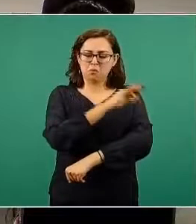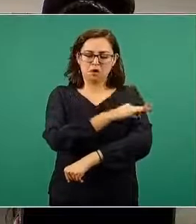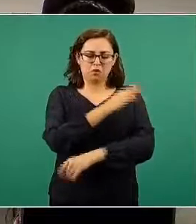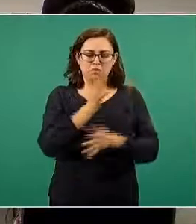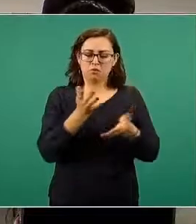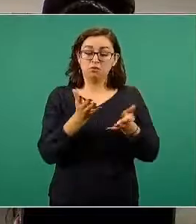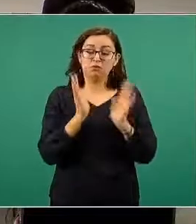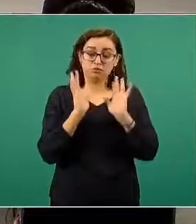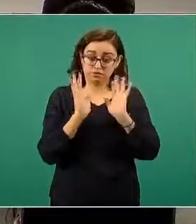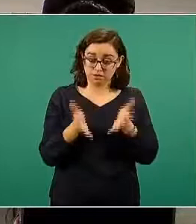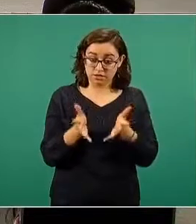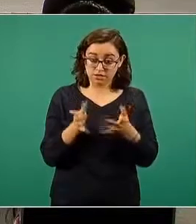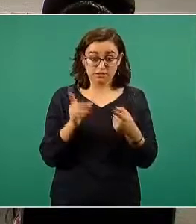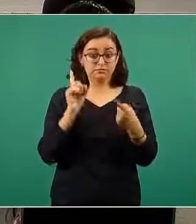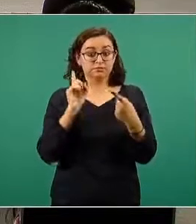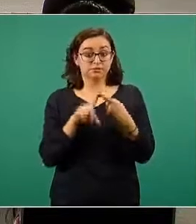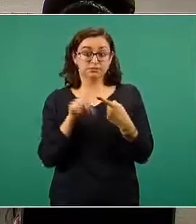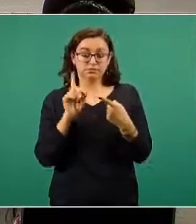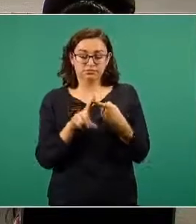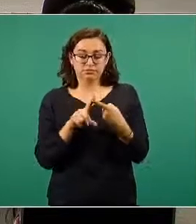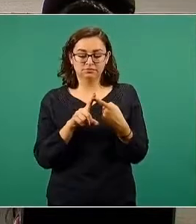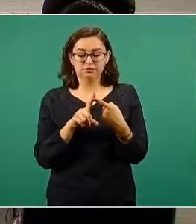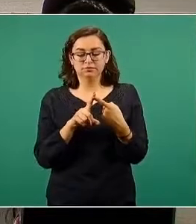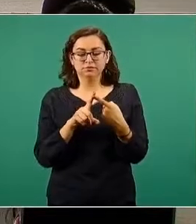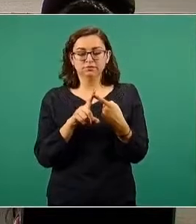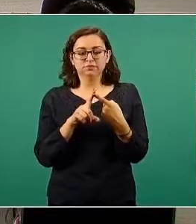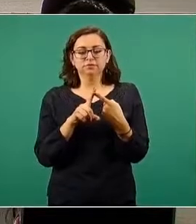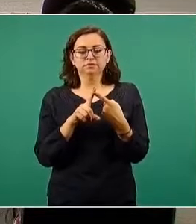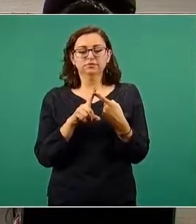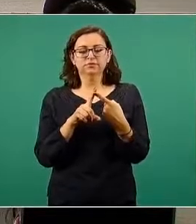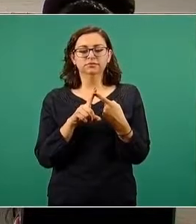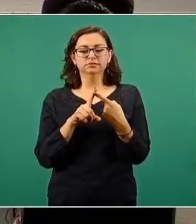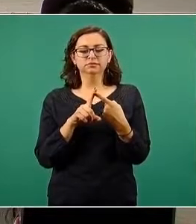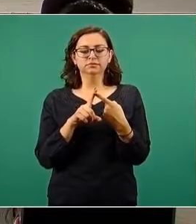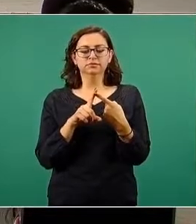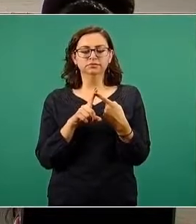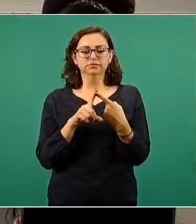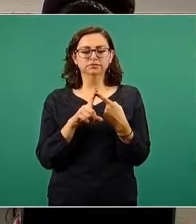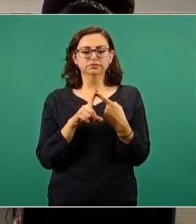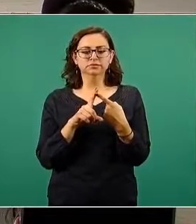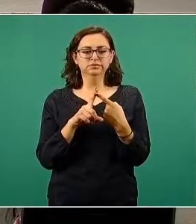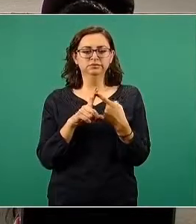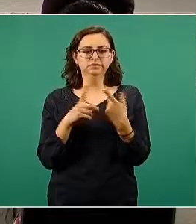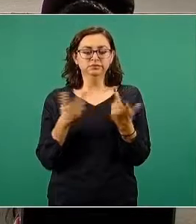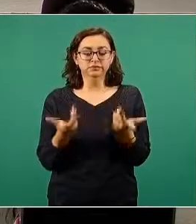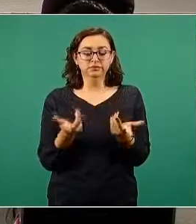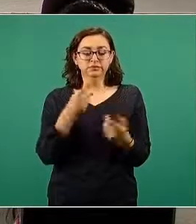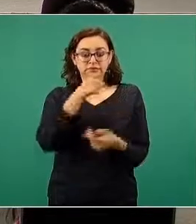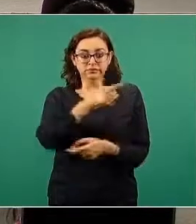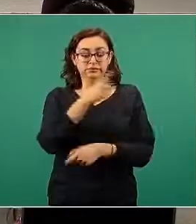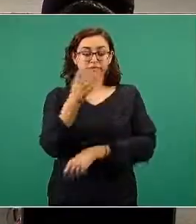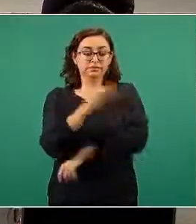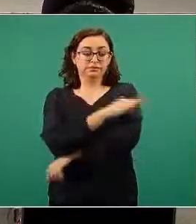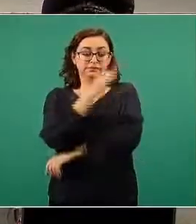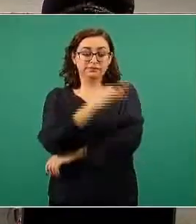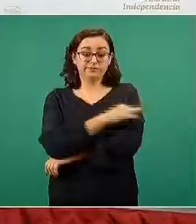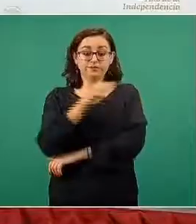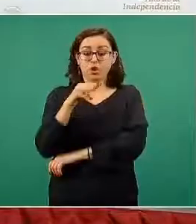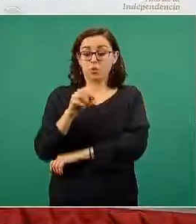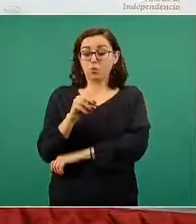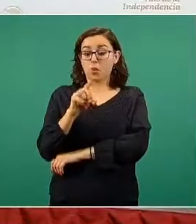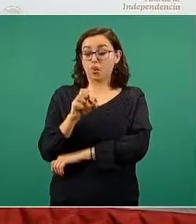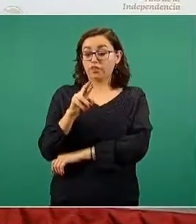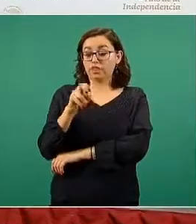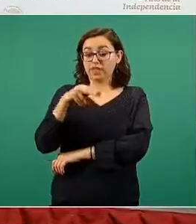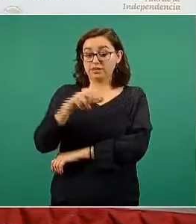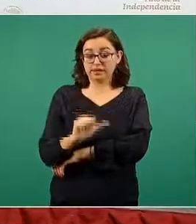COVID-19, primero, si en su cita les aplicaron la vacuna Moderna, pues tendrán que